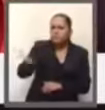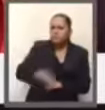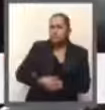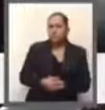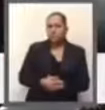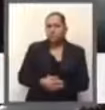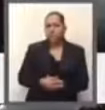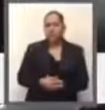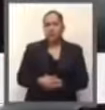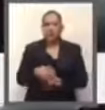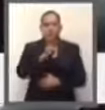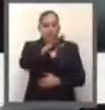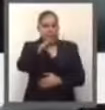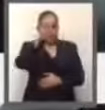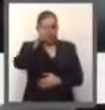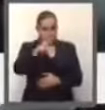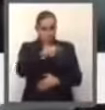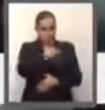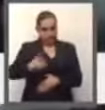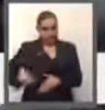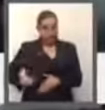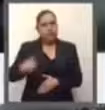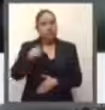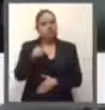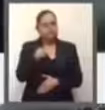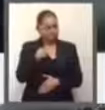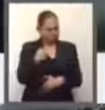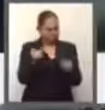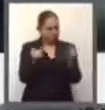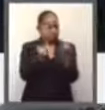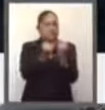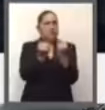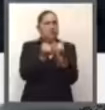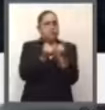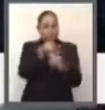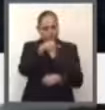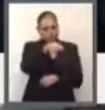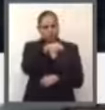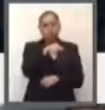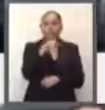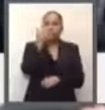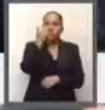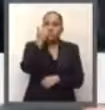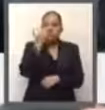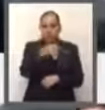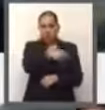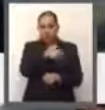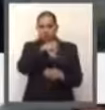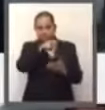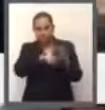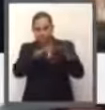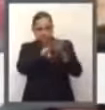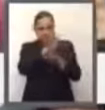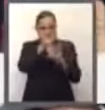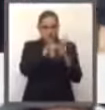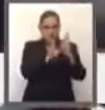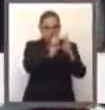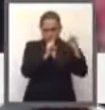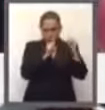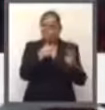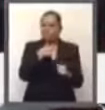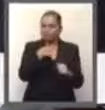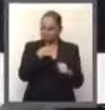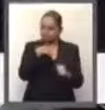Bueno, señor presidente, en los mismos términos para adherirme a esta importante reforma constitucional